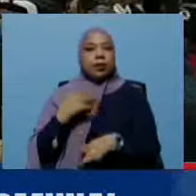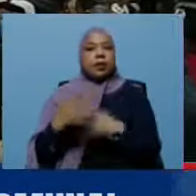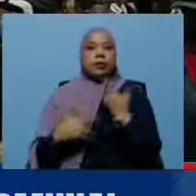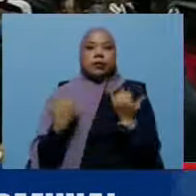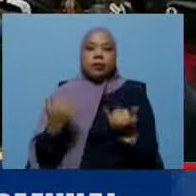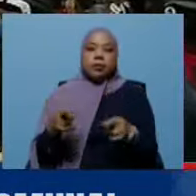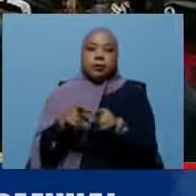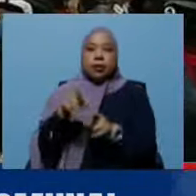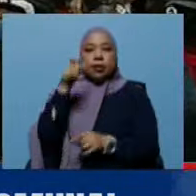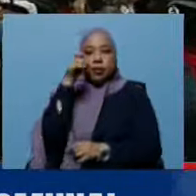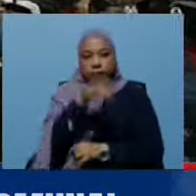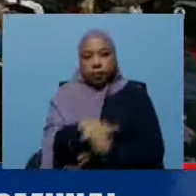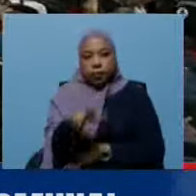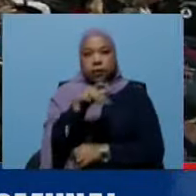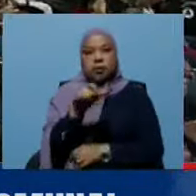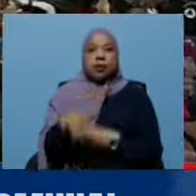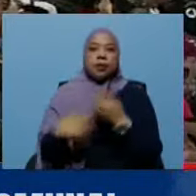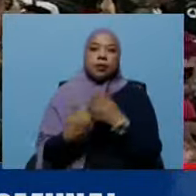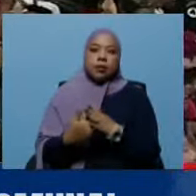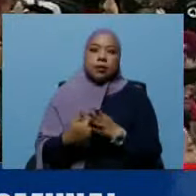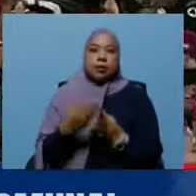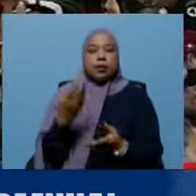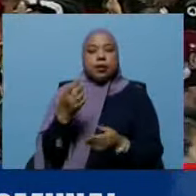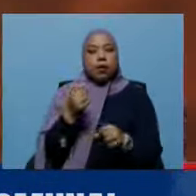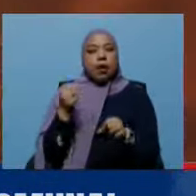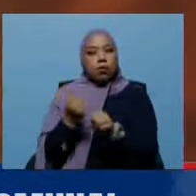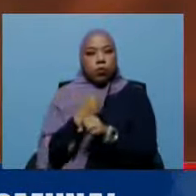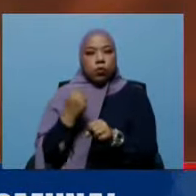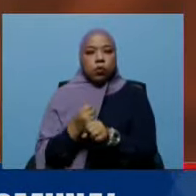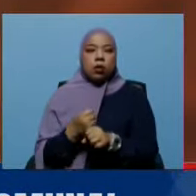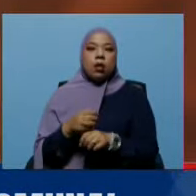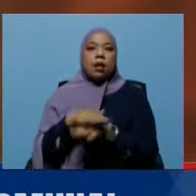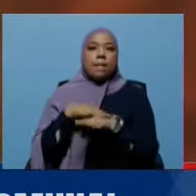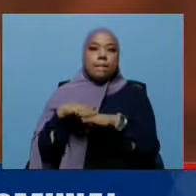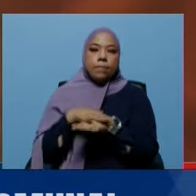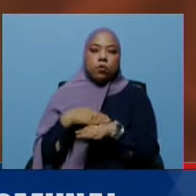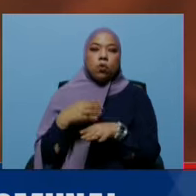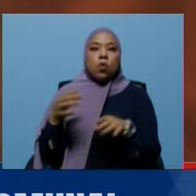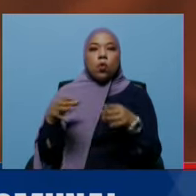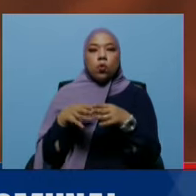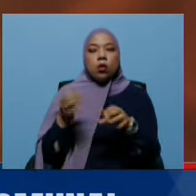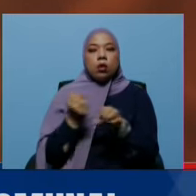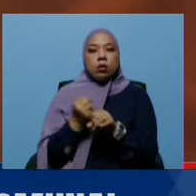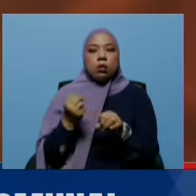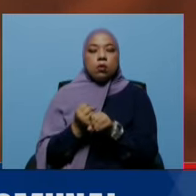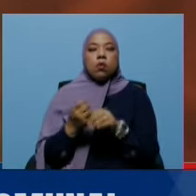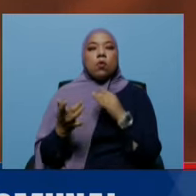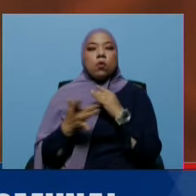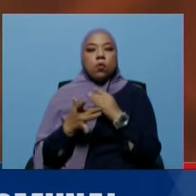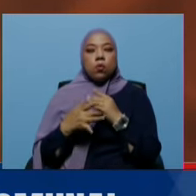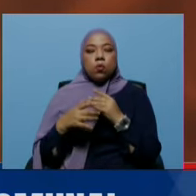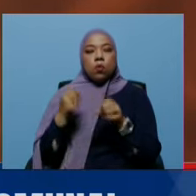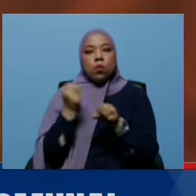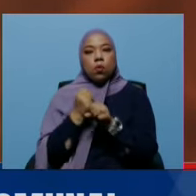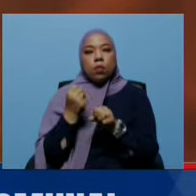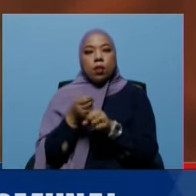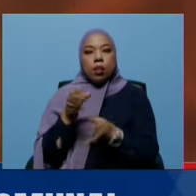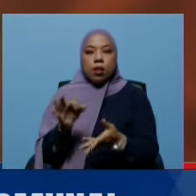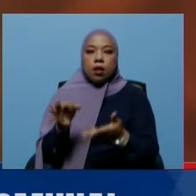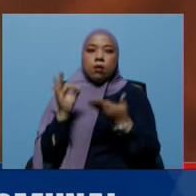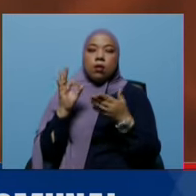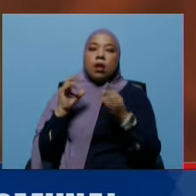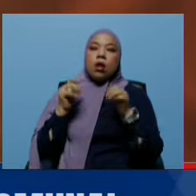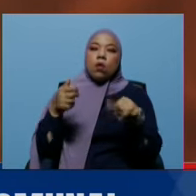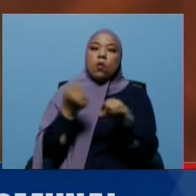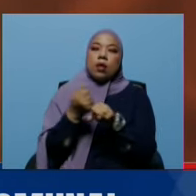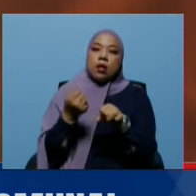pueblo. Se han hecho unos acuerdos con la industria, con el Ministerio de Agricultura y Tierras para el precio del café. Se ha